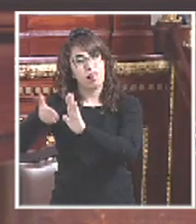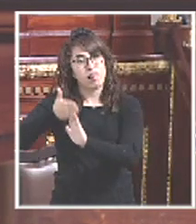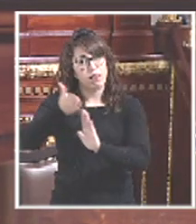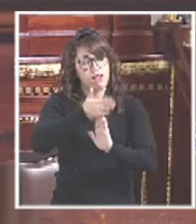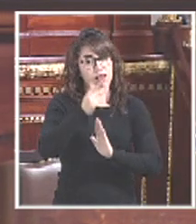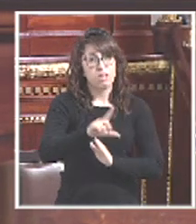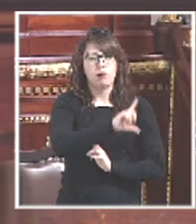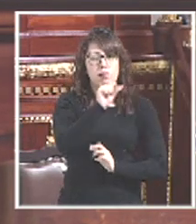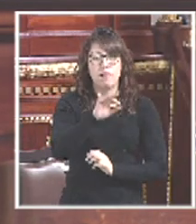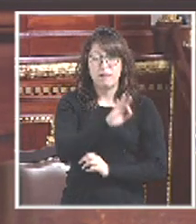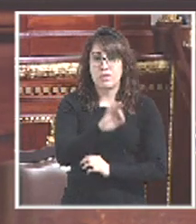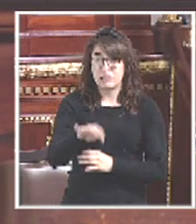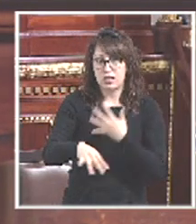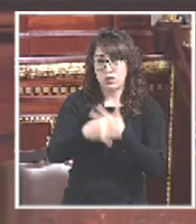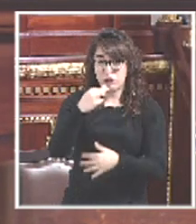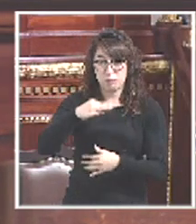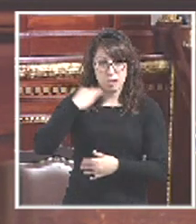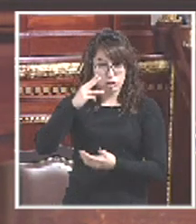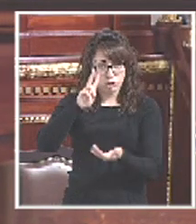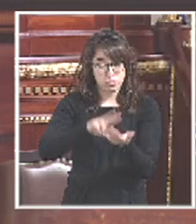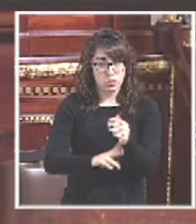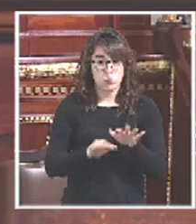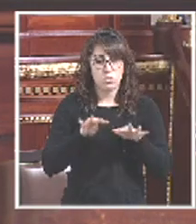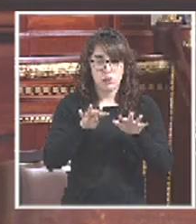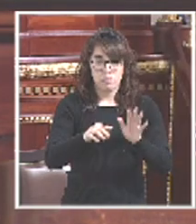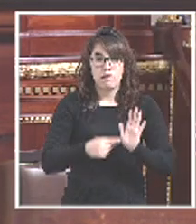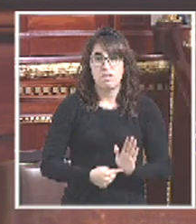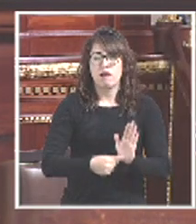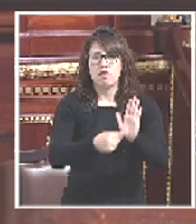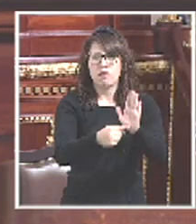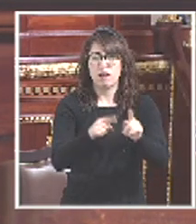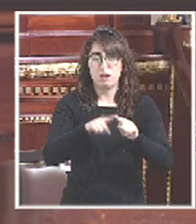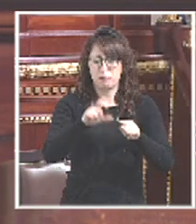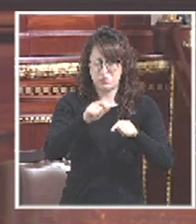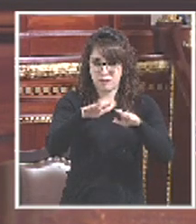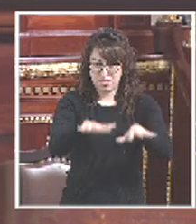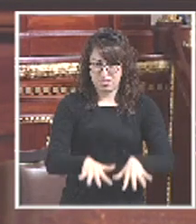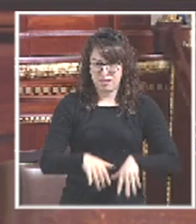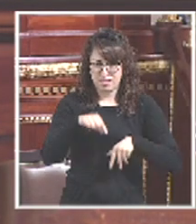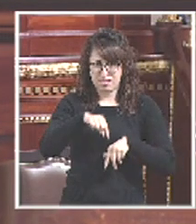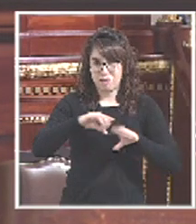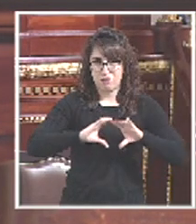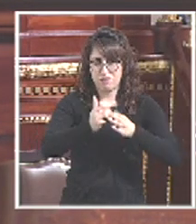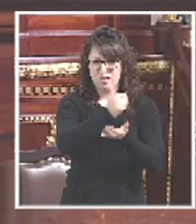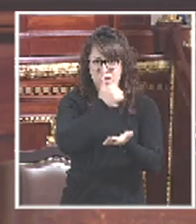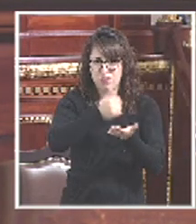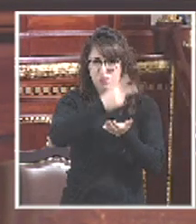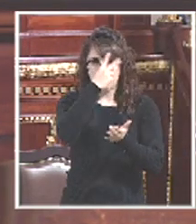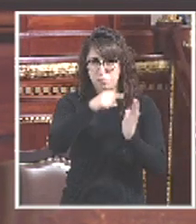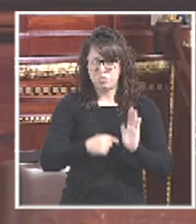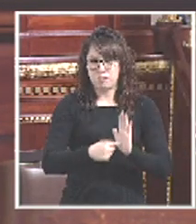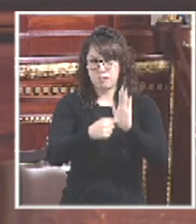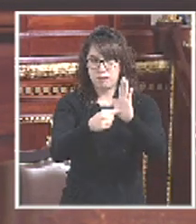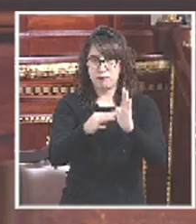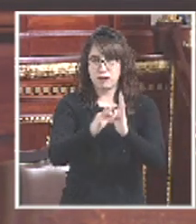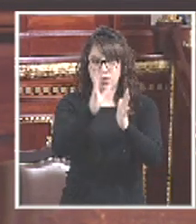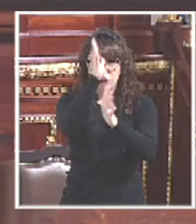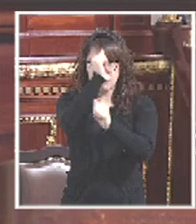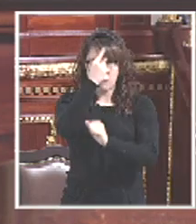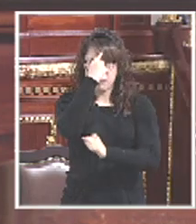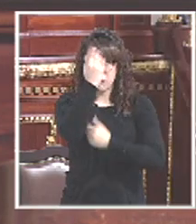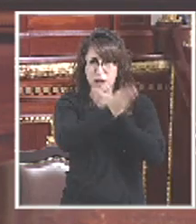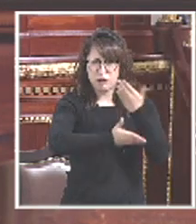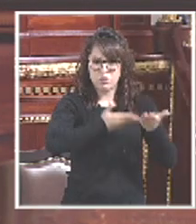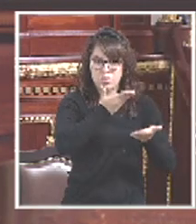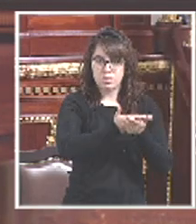con fecha 14 de marzo de 2019, se presentó ante el Pleno de este Congreso un punto de acuerdo con la finalidad de solicitar la atención